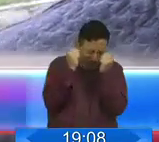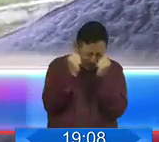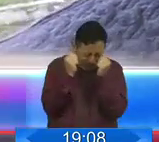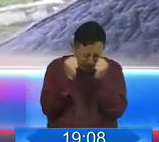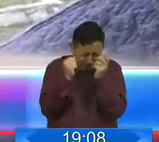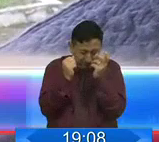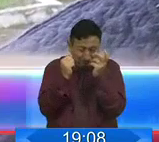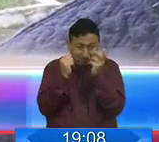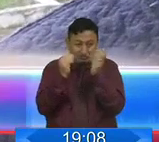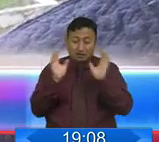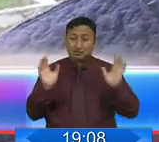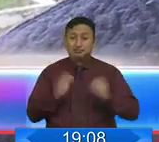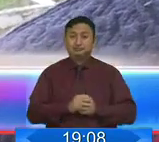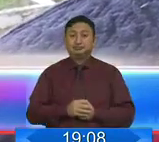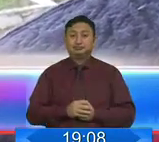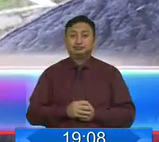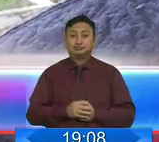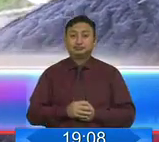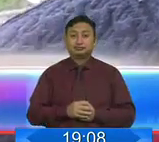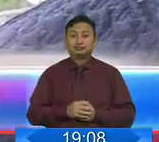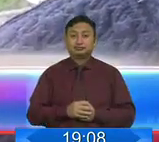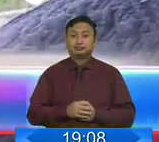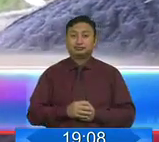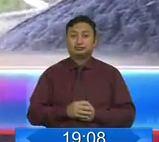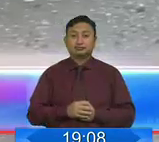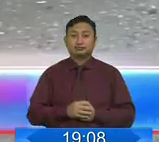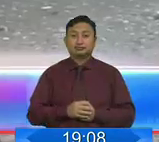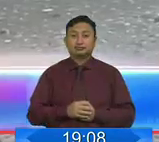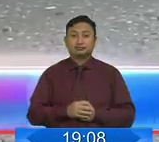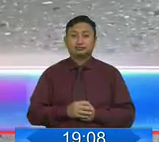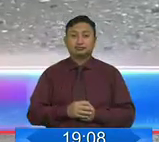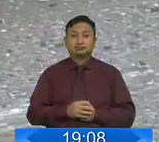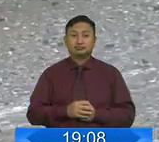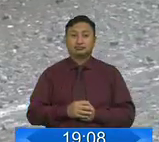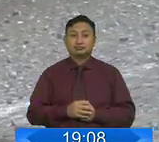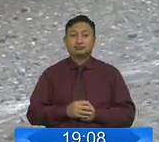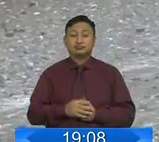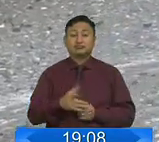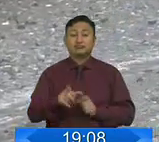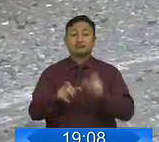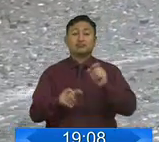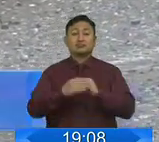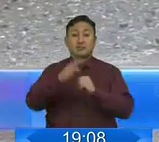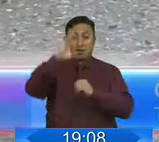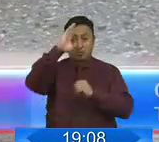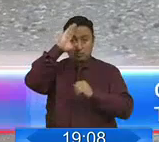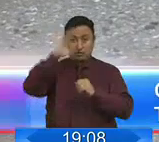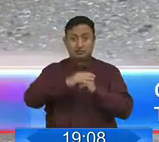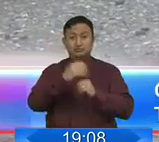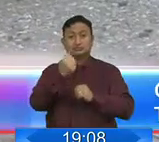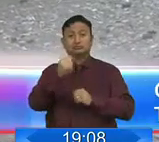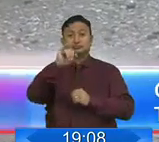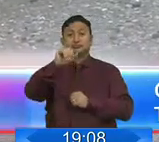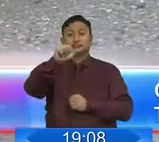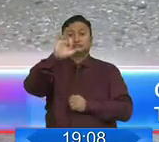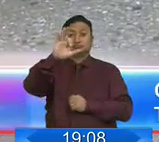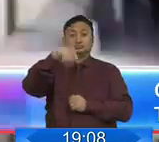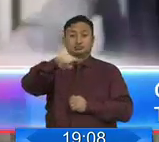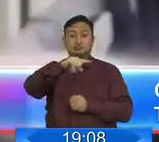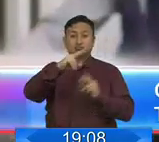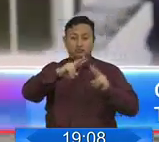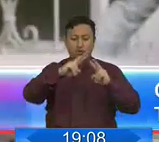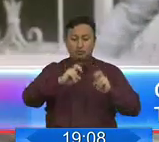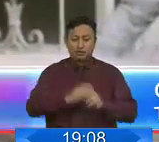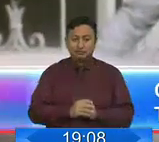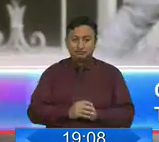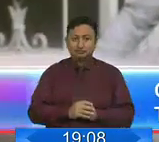chillido de la carrocería y nada más. Personal del CIA y Fiscalía realizaron las investigaciones de campo. Uno de